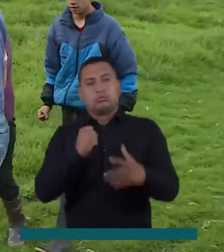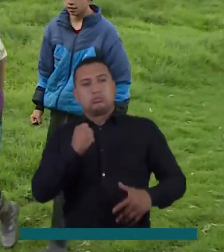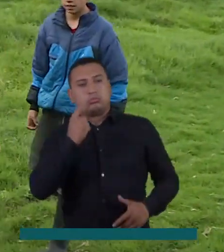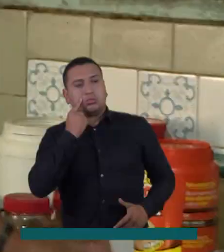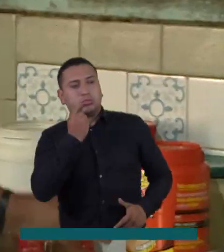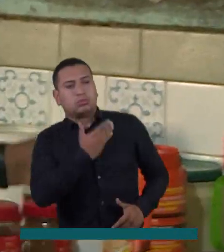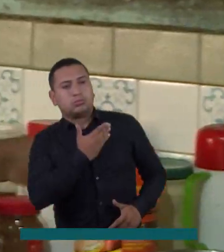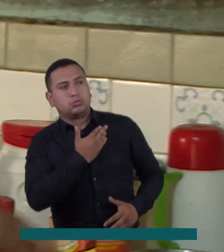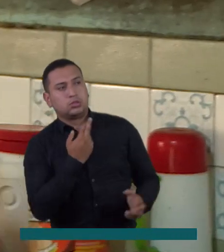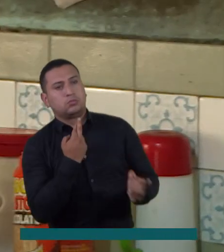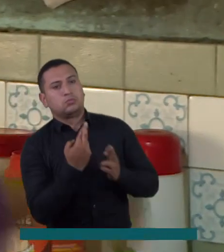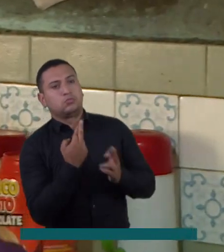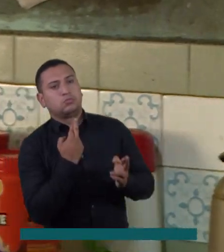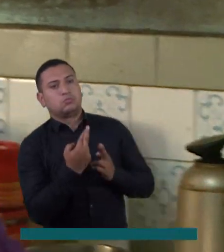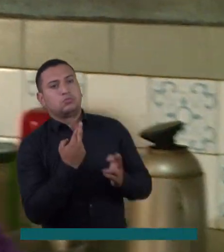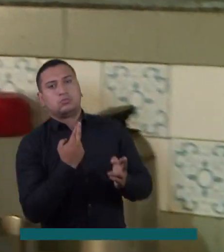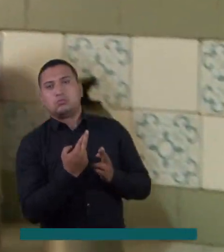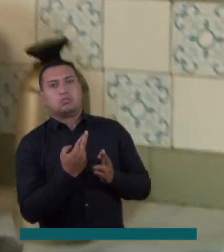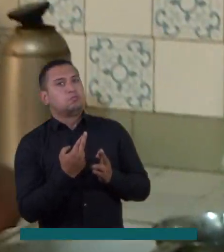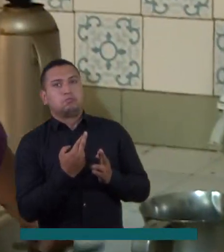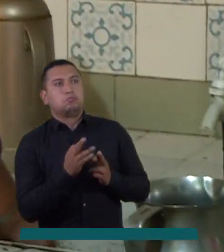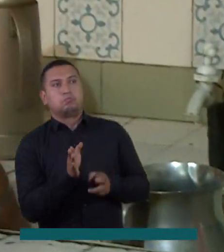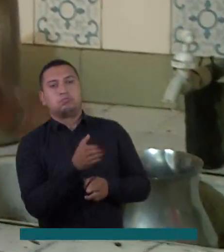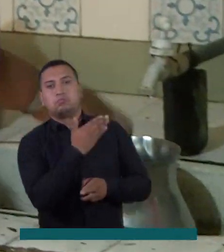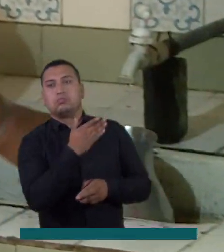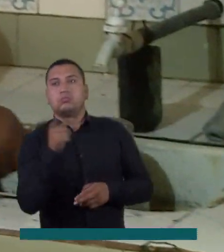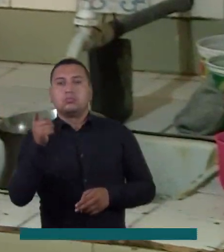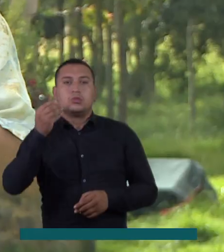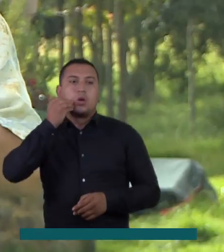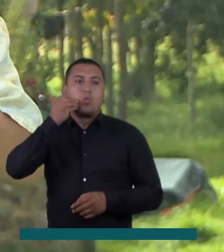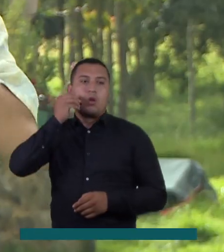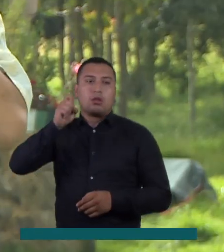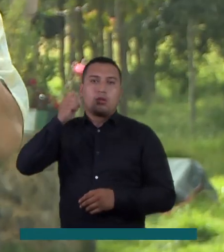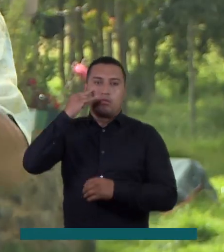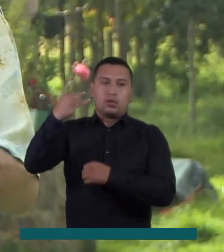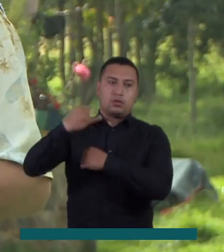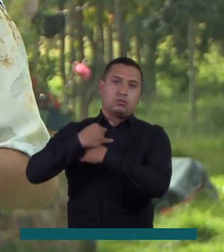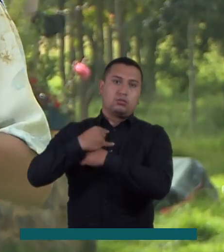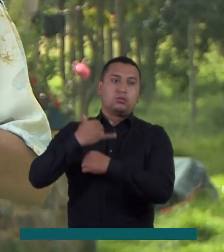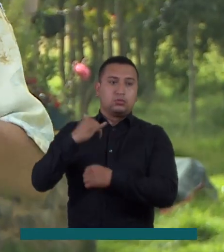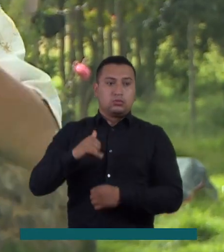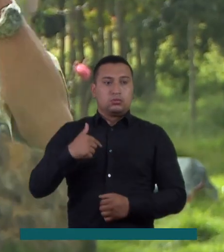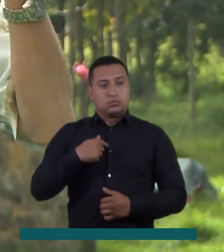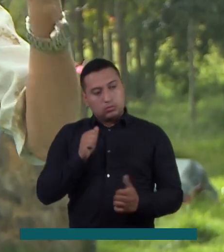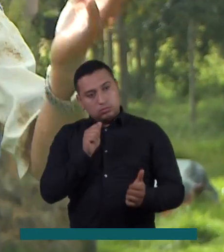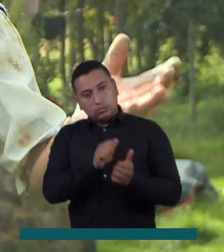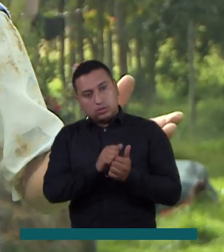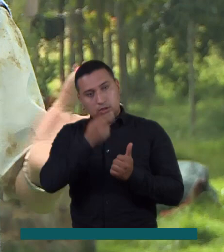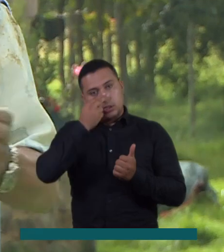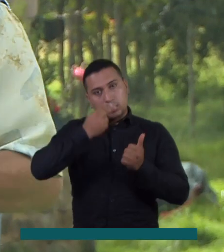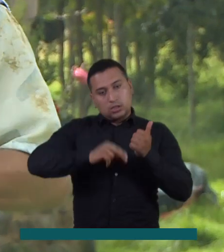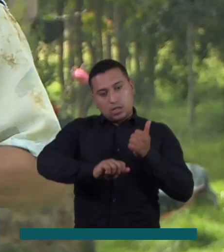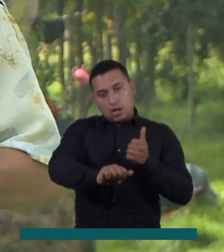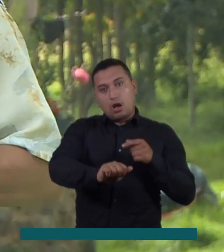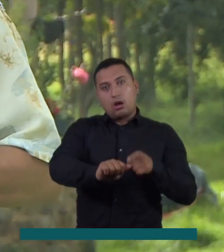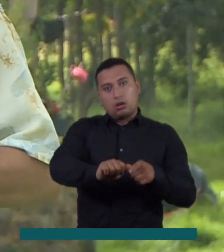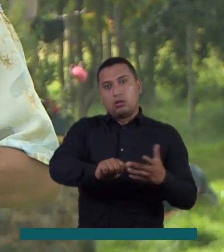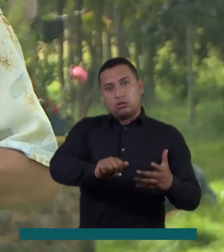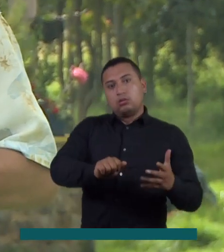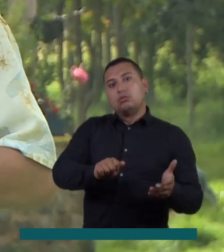padres, razón por la cual sus abuelos tuvieron que hacerse cargo de él. Yo llevé a mi hija al hospital Mario Gaitán, Ñanguas,